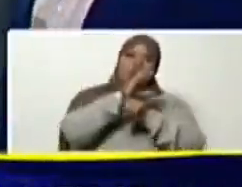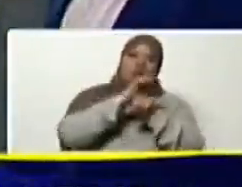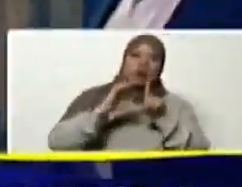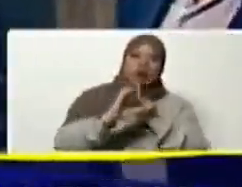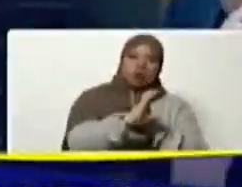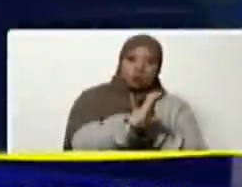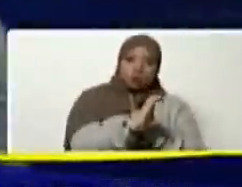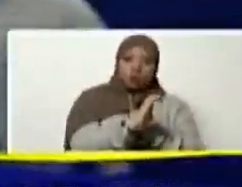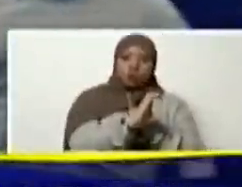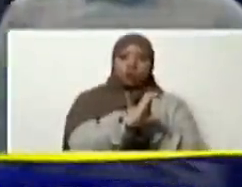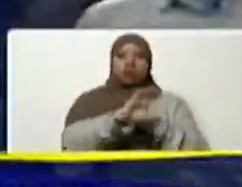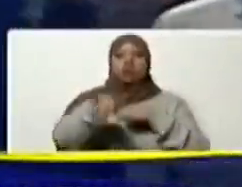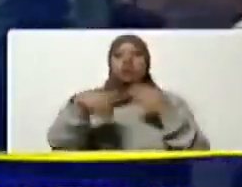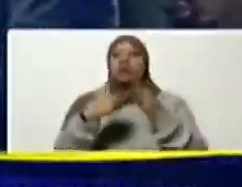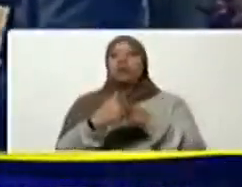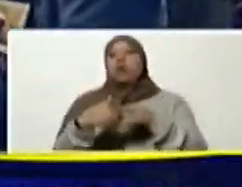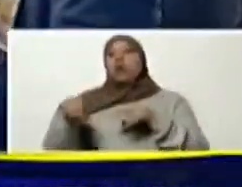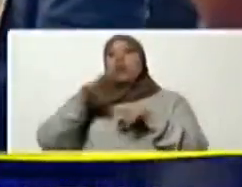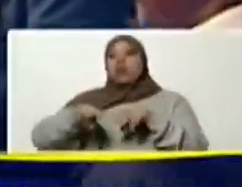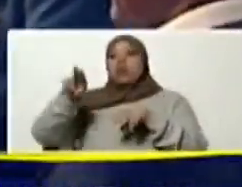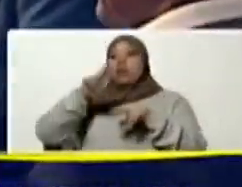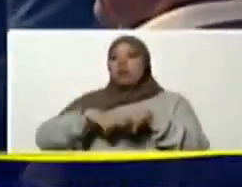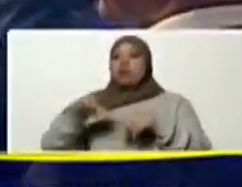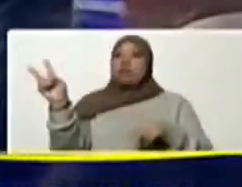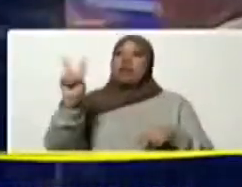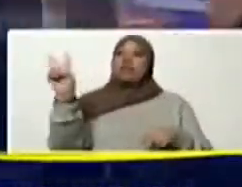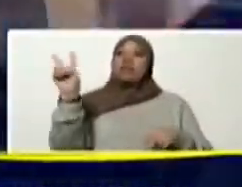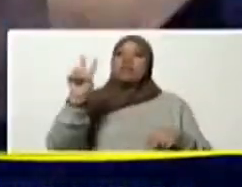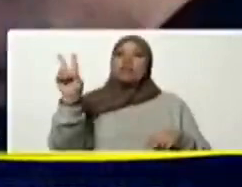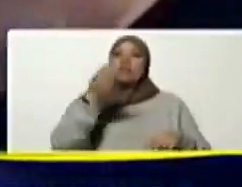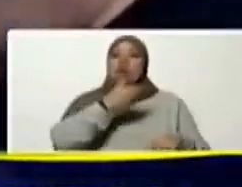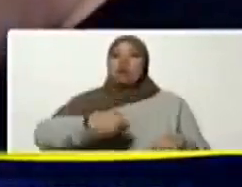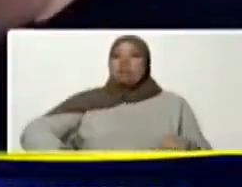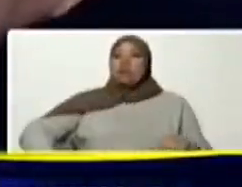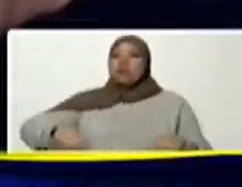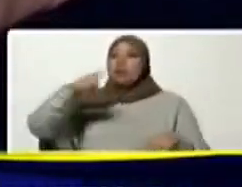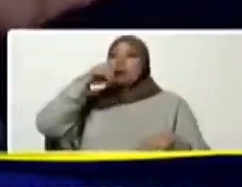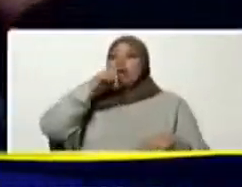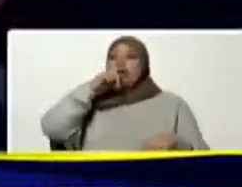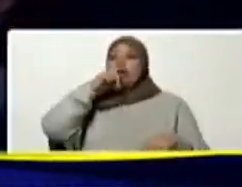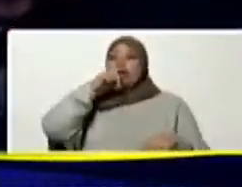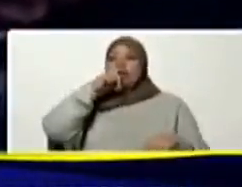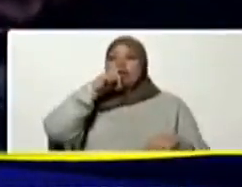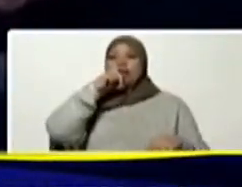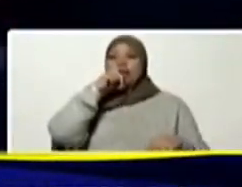cultura desde los más pequeños de la casa. Nicolás Maduro Moros.